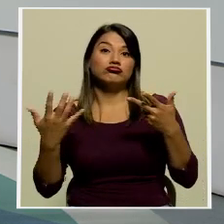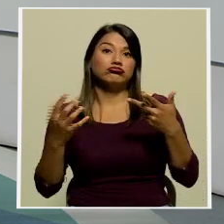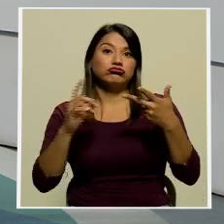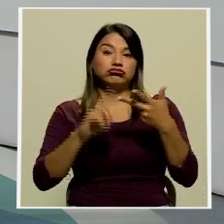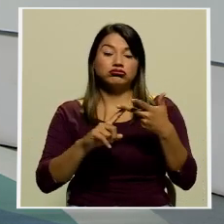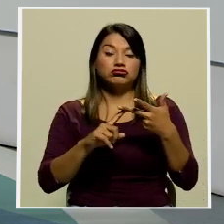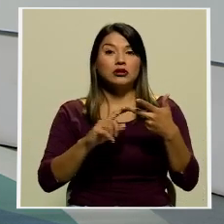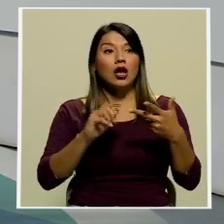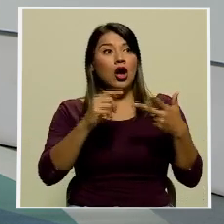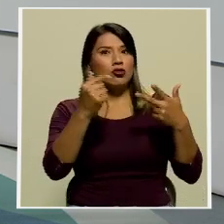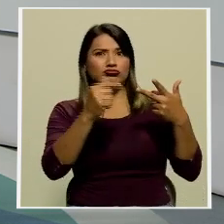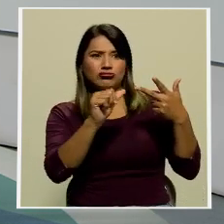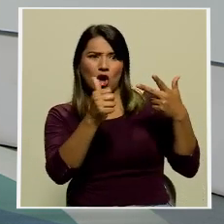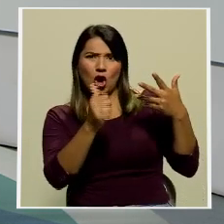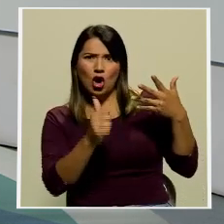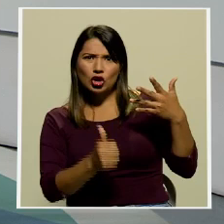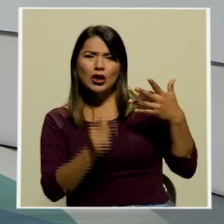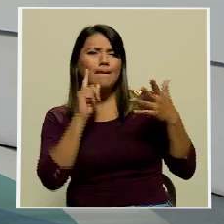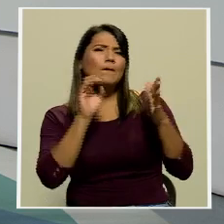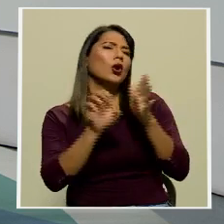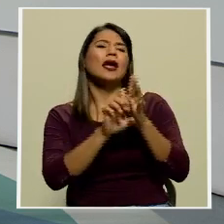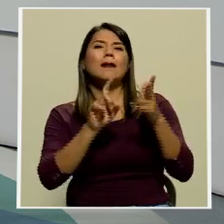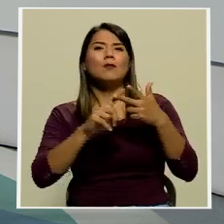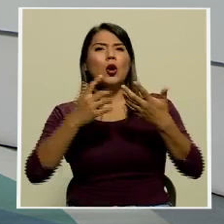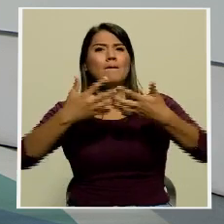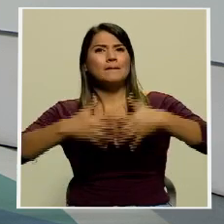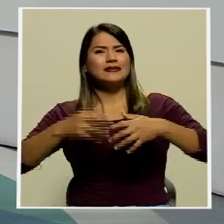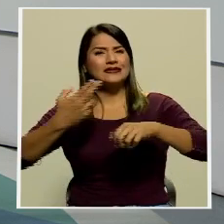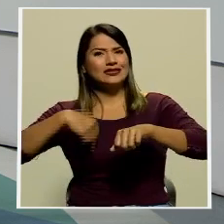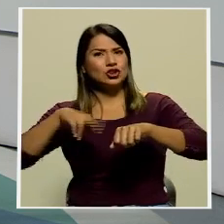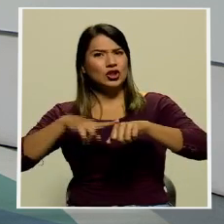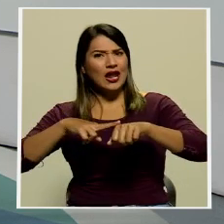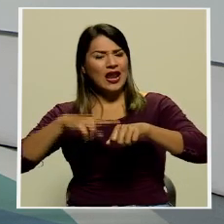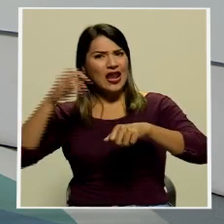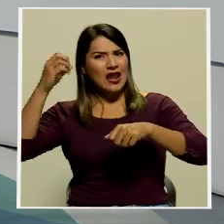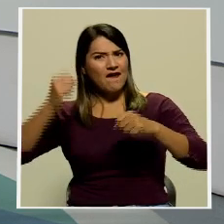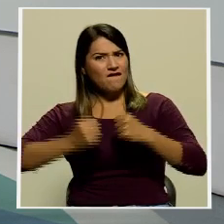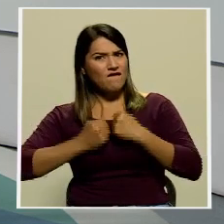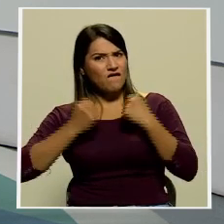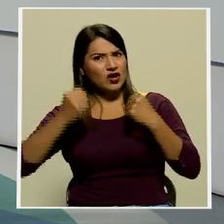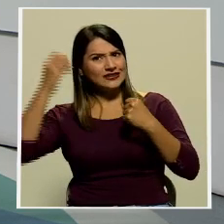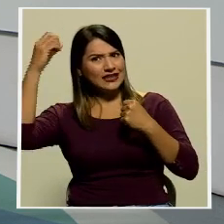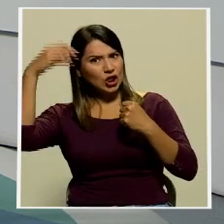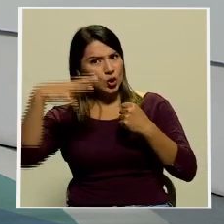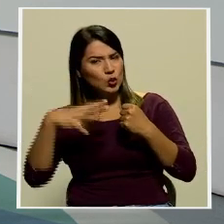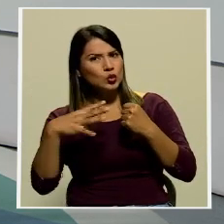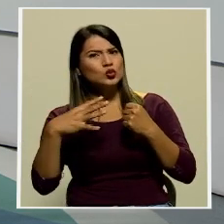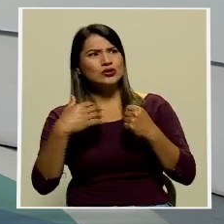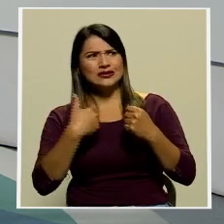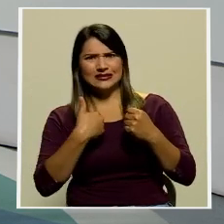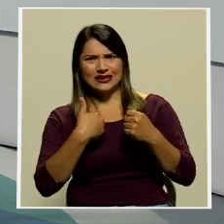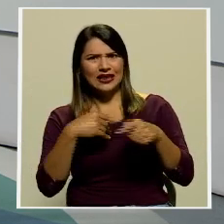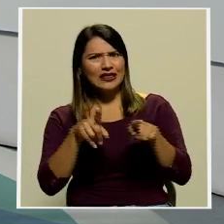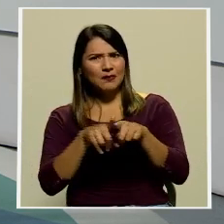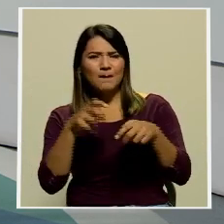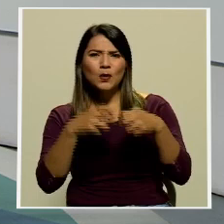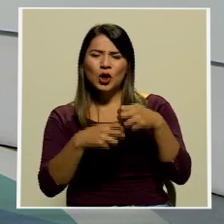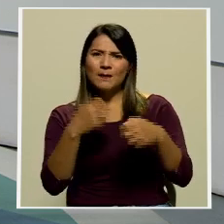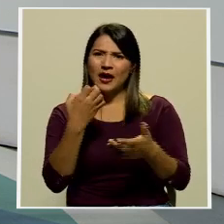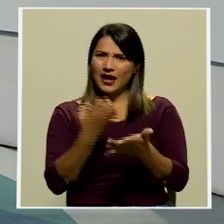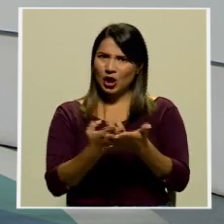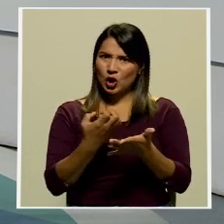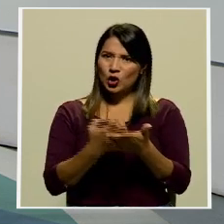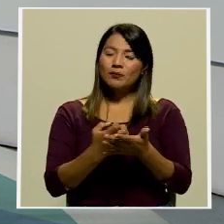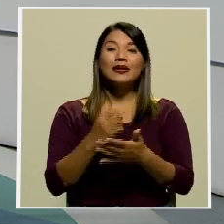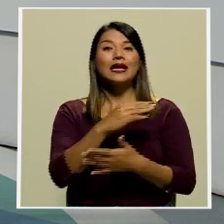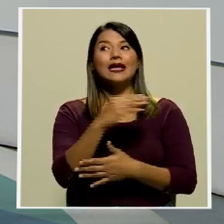y otras, la Compañía Nacional de Fuerza y Luz, entiendo que también tiene algunas dificultades, y otras que